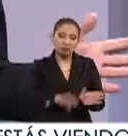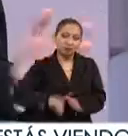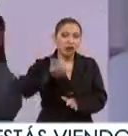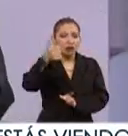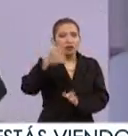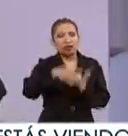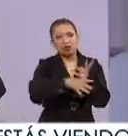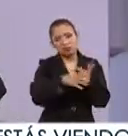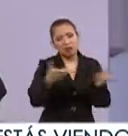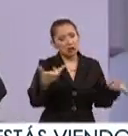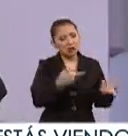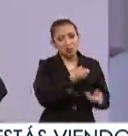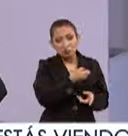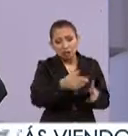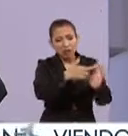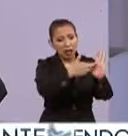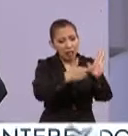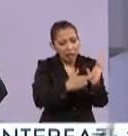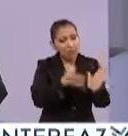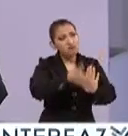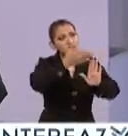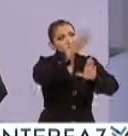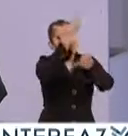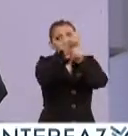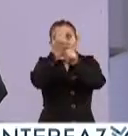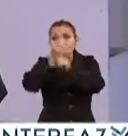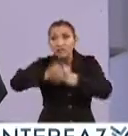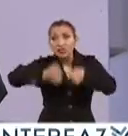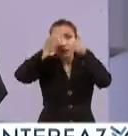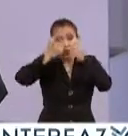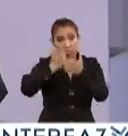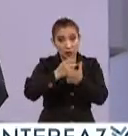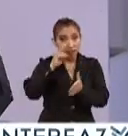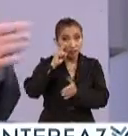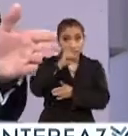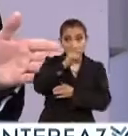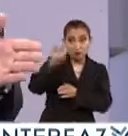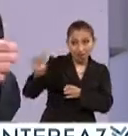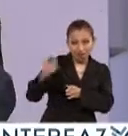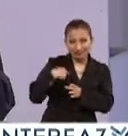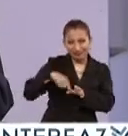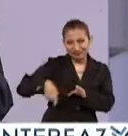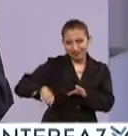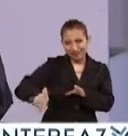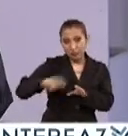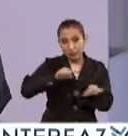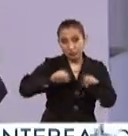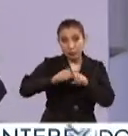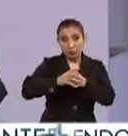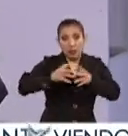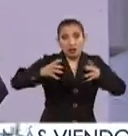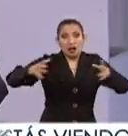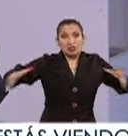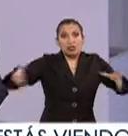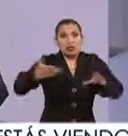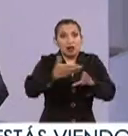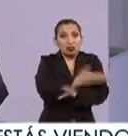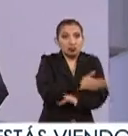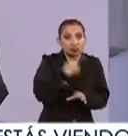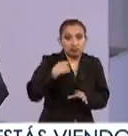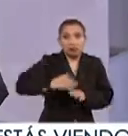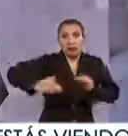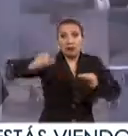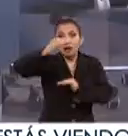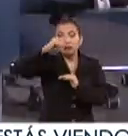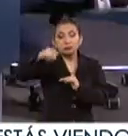pues todas las cosas se han hecho, ¿no? Los reglamentos de construcción, todo eso ha ayudado muchísimo. Si ustedes ven, como decíamos, es el sismo más grande que ha existido y pues